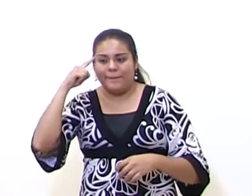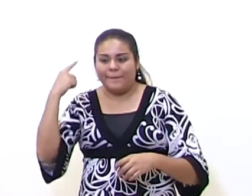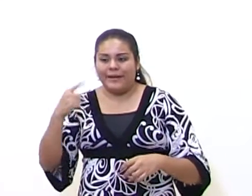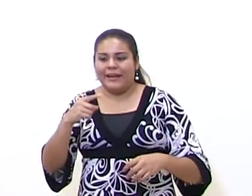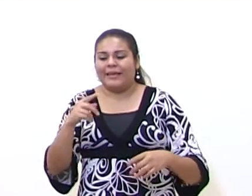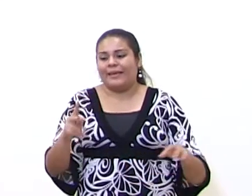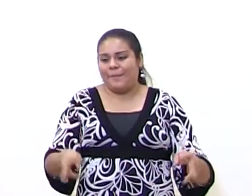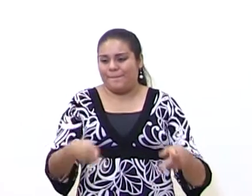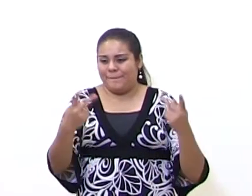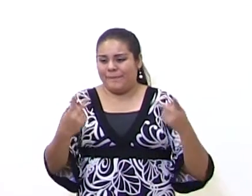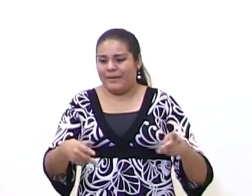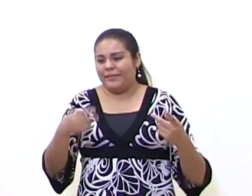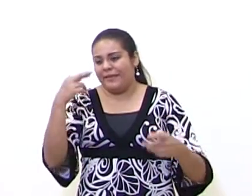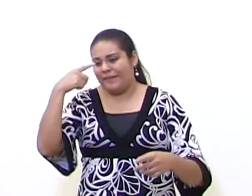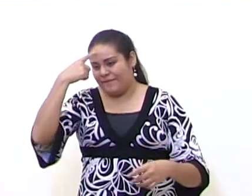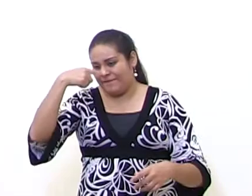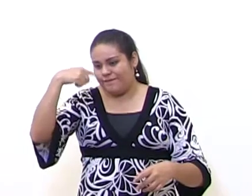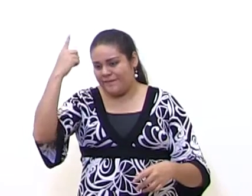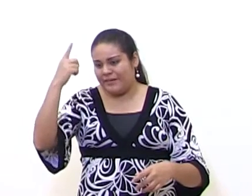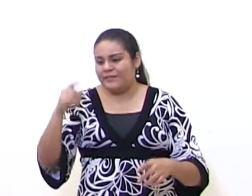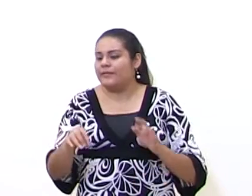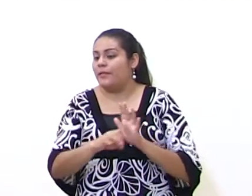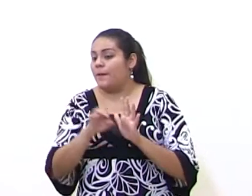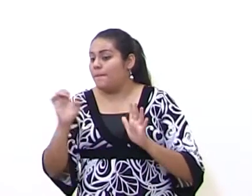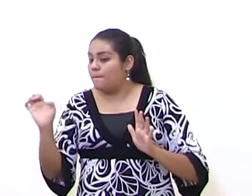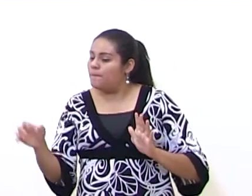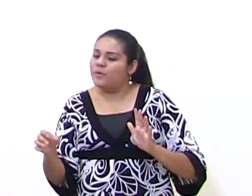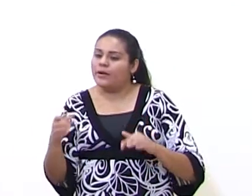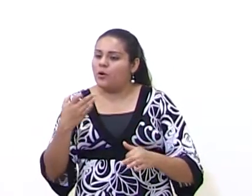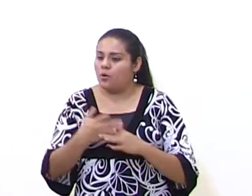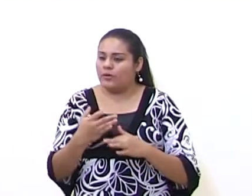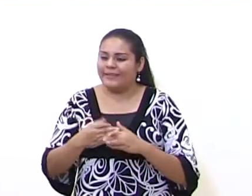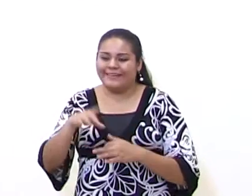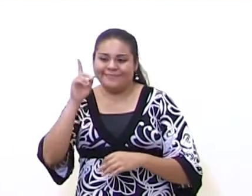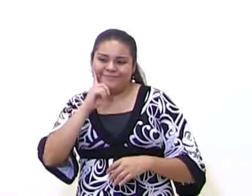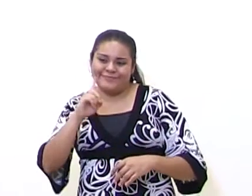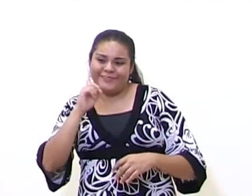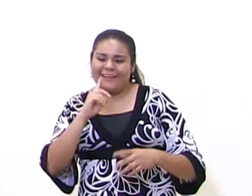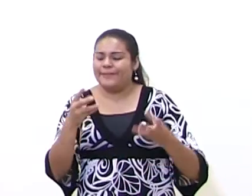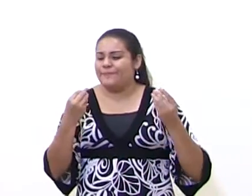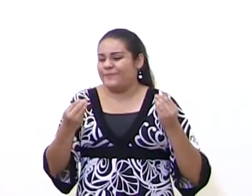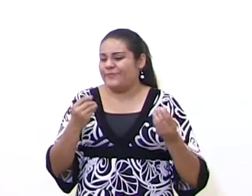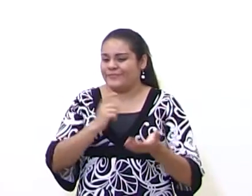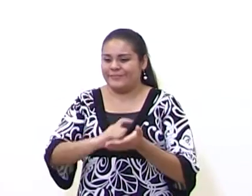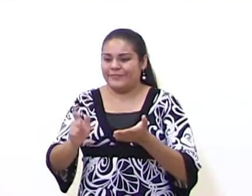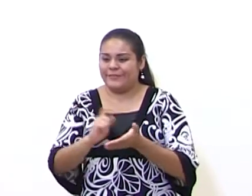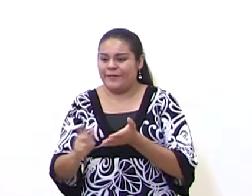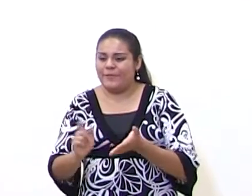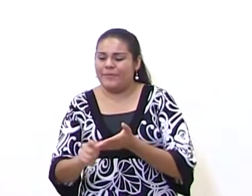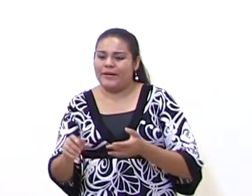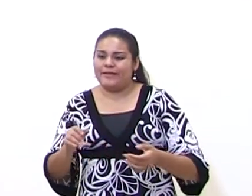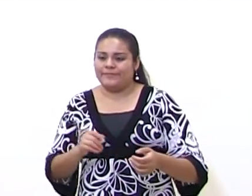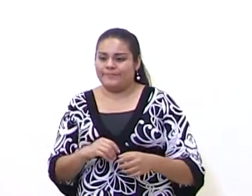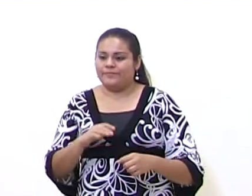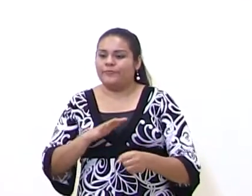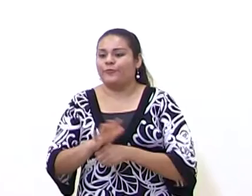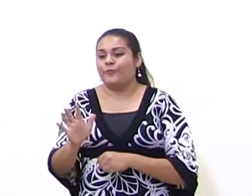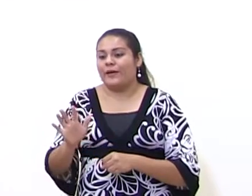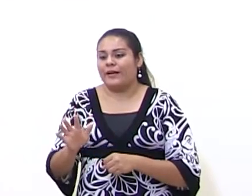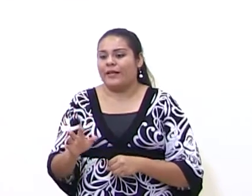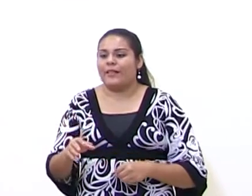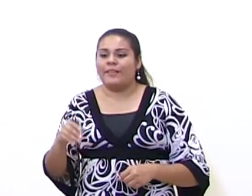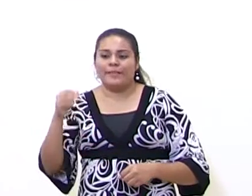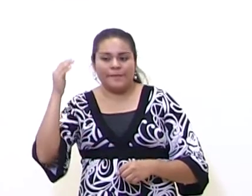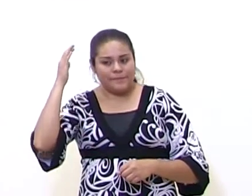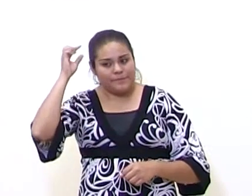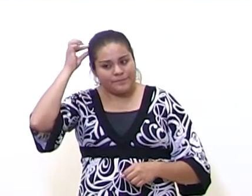lo utilizan más las mujeres, pero también desde luego lo vamos a utilizar los hombres, que va a ser un tinte.